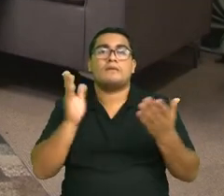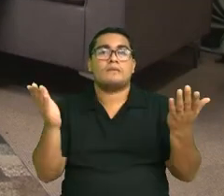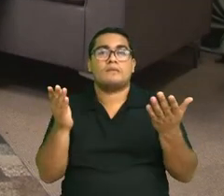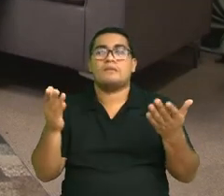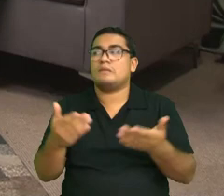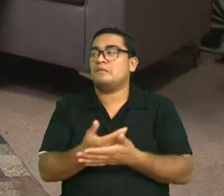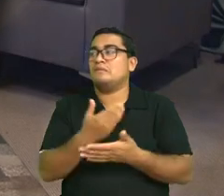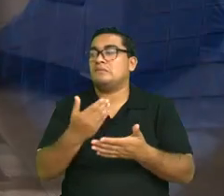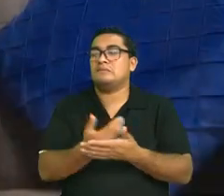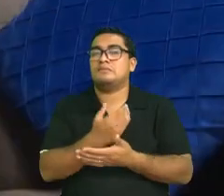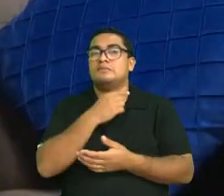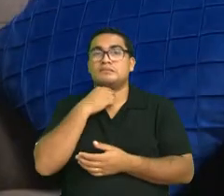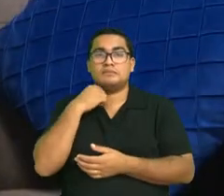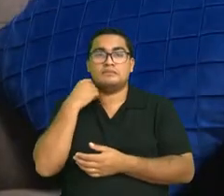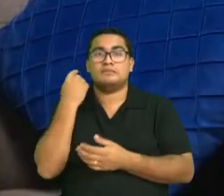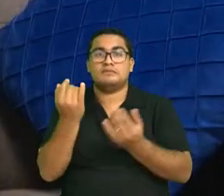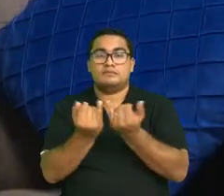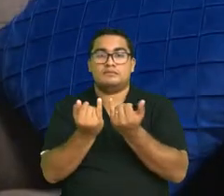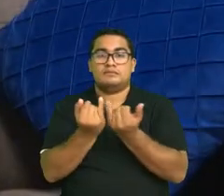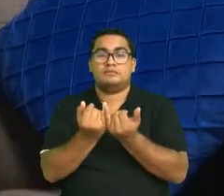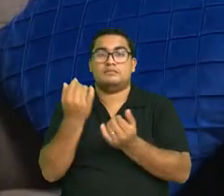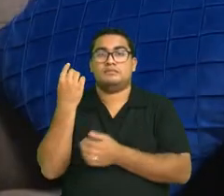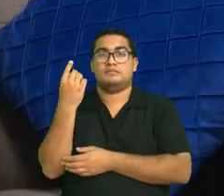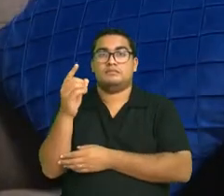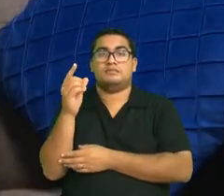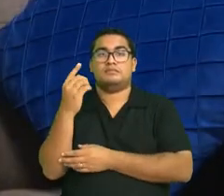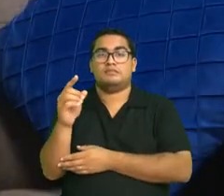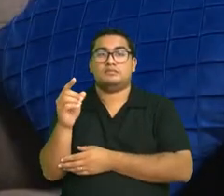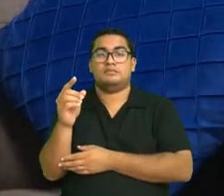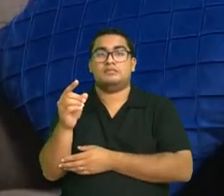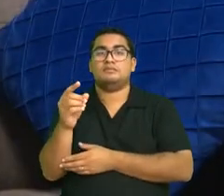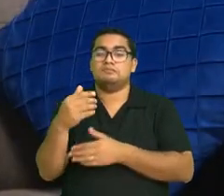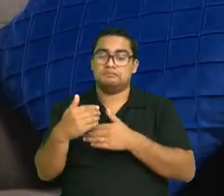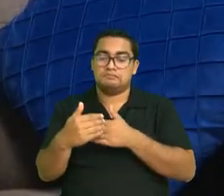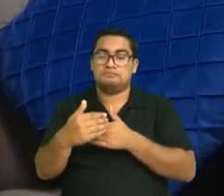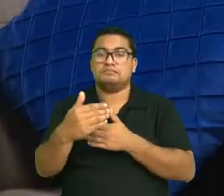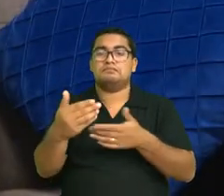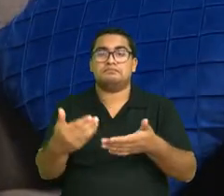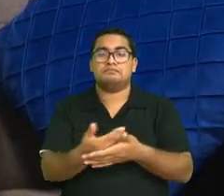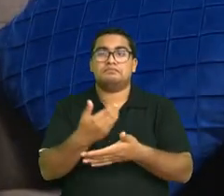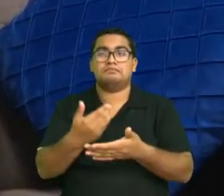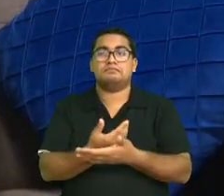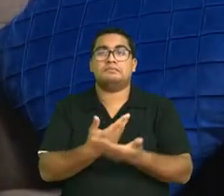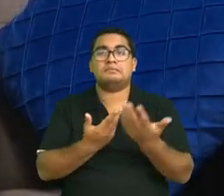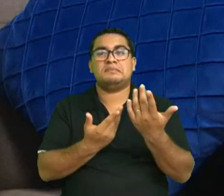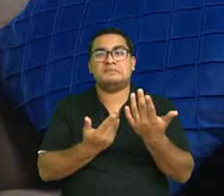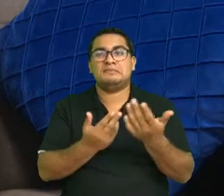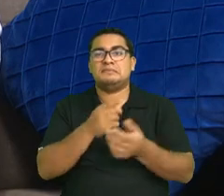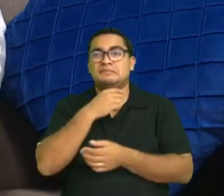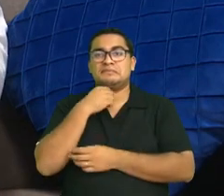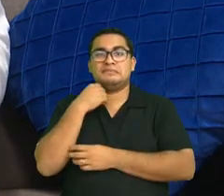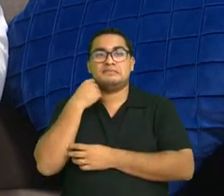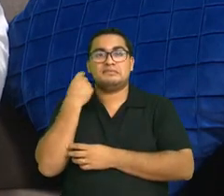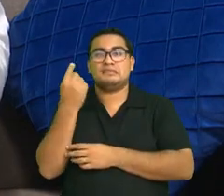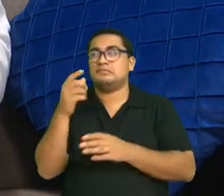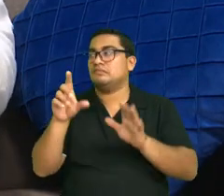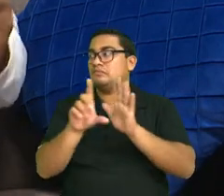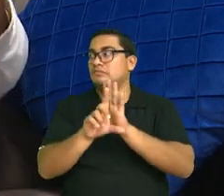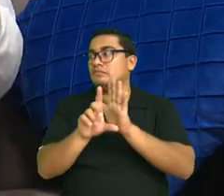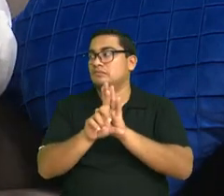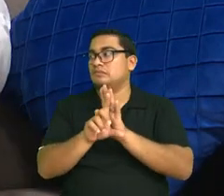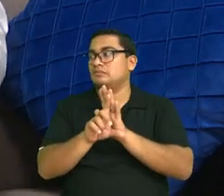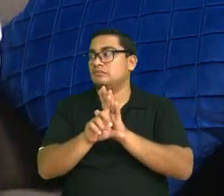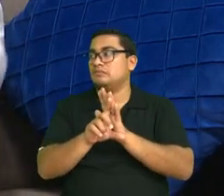realidad también, porque a partir de los derechos alcanzados se plantean nuevas conquistas, es cierto, y hay un marco jurídico